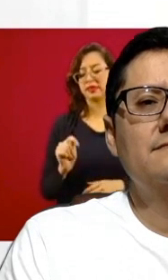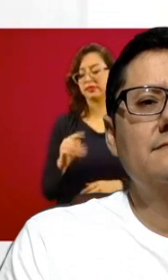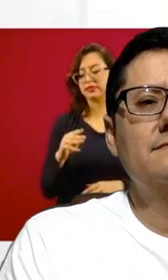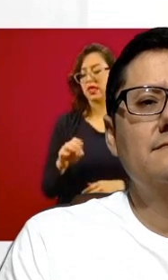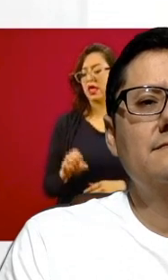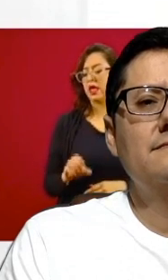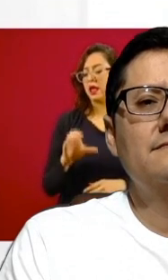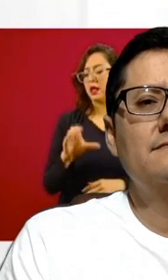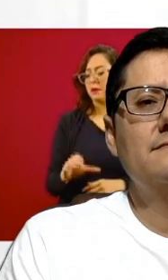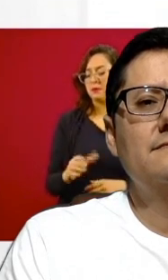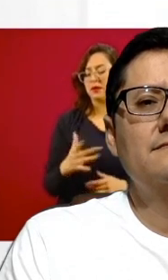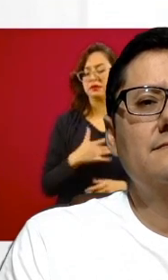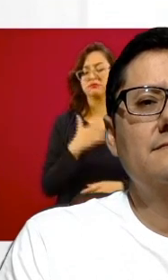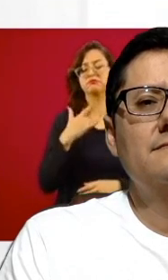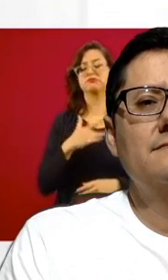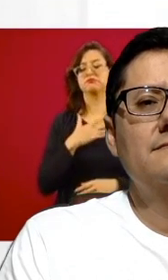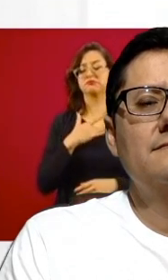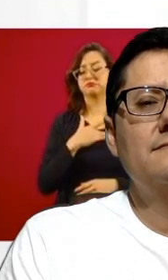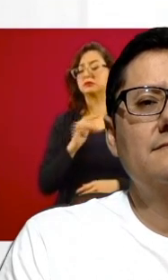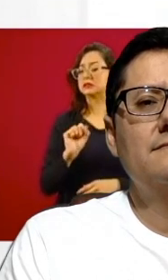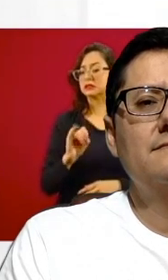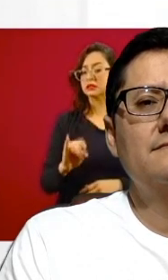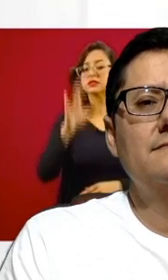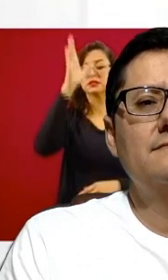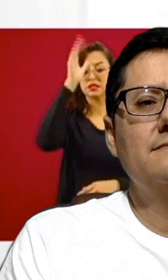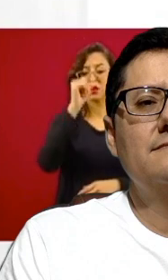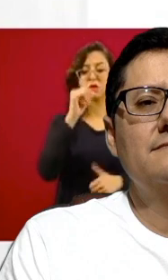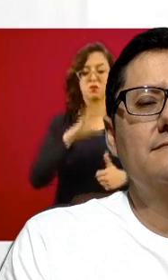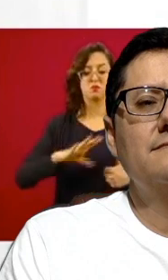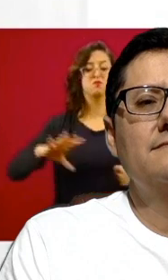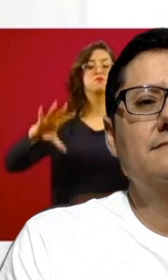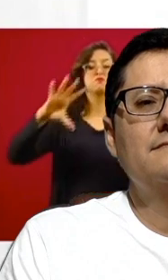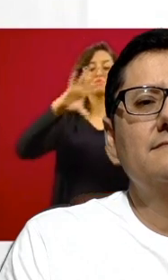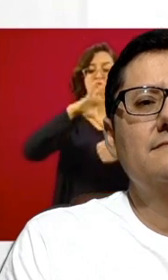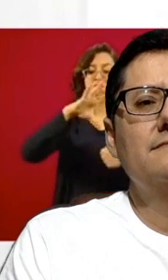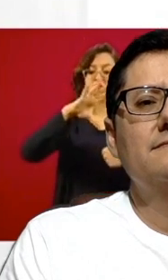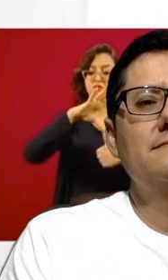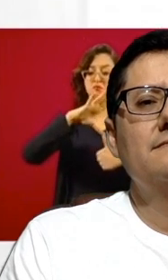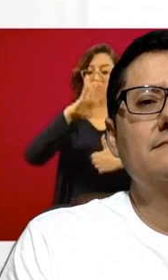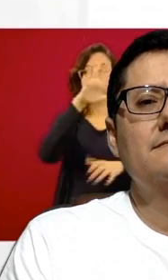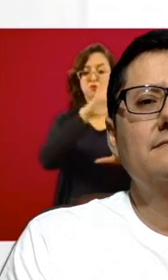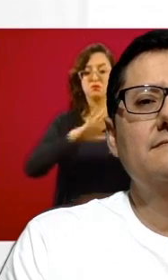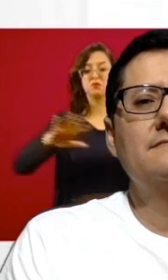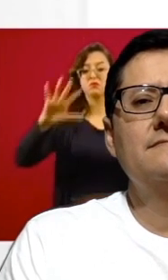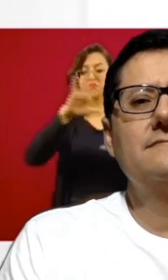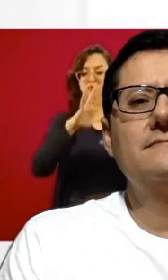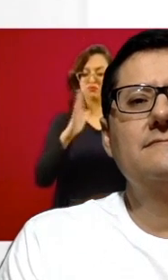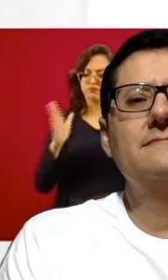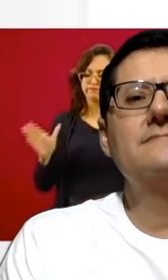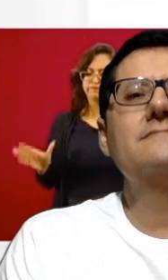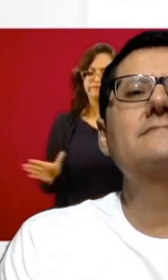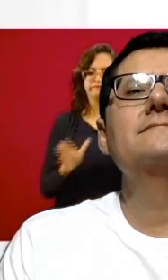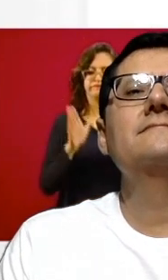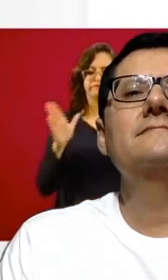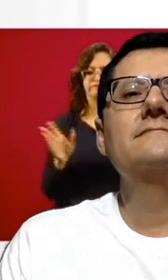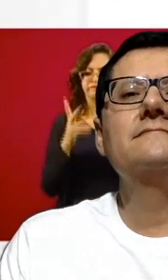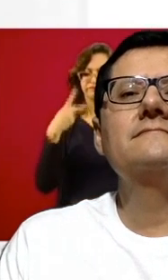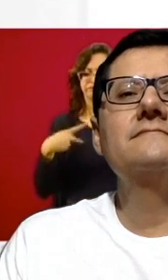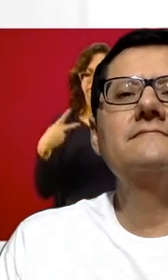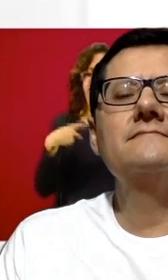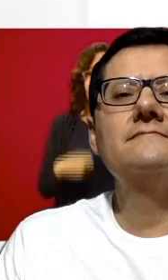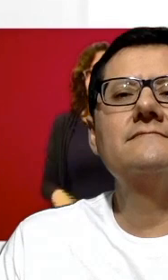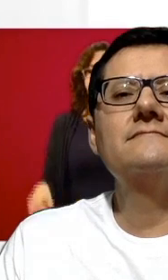Canadá reafirma nuestro entendimiento compartido de que América del Norte es una región que crea prosperidad para todos sus